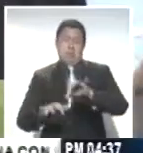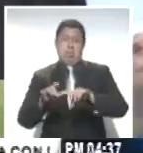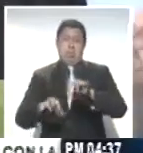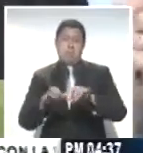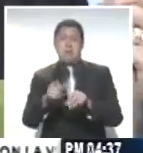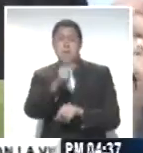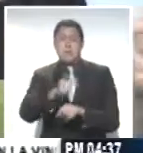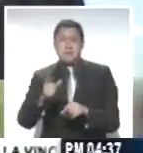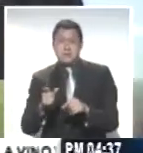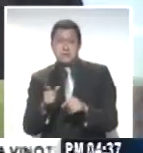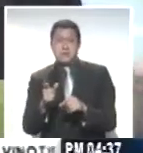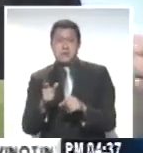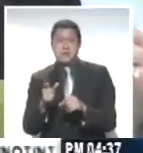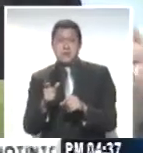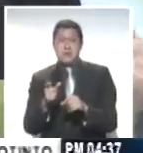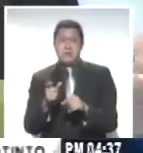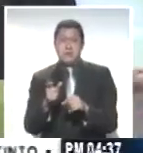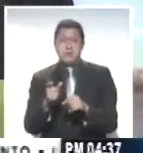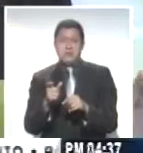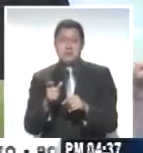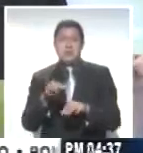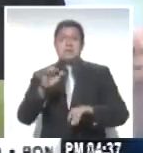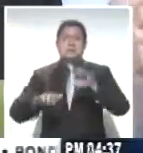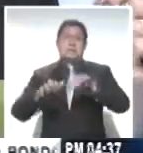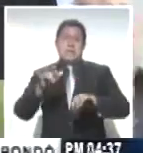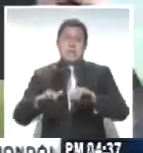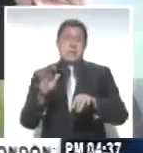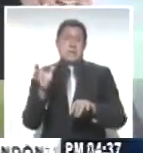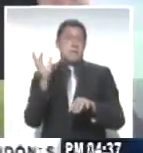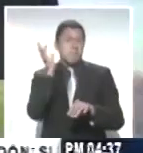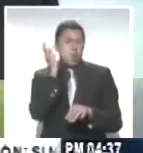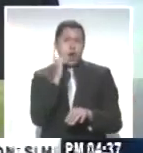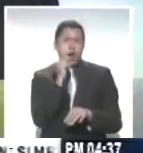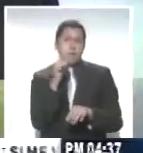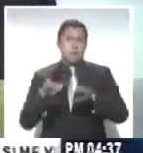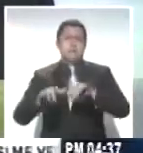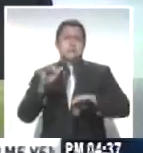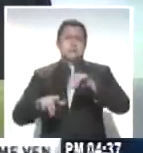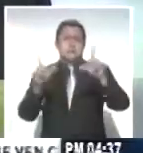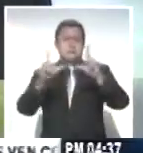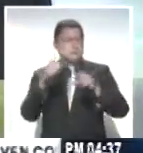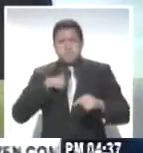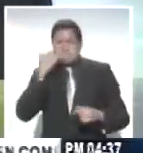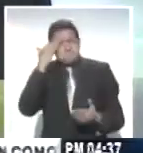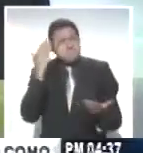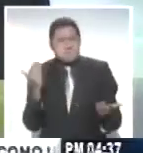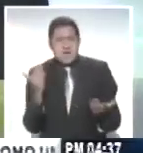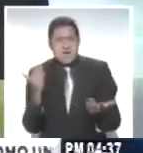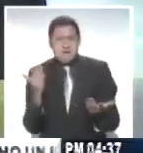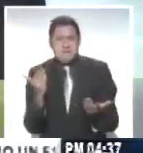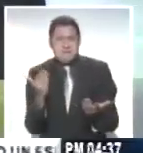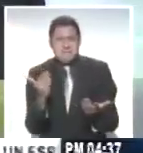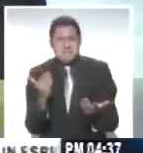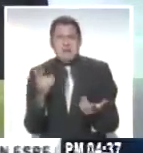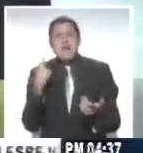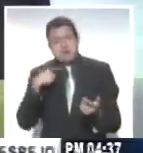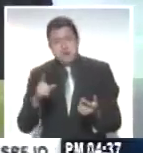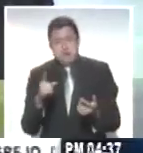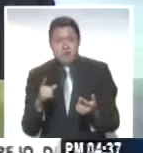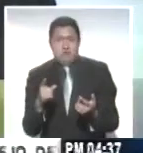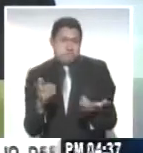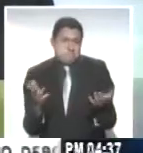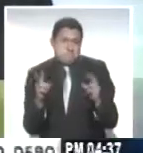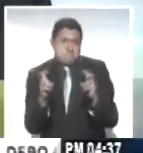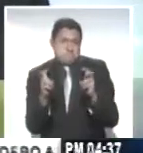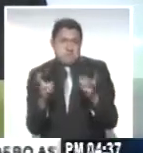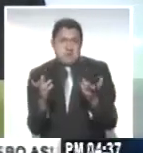las personas en la área de la secretaría, donde no se sabe todavía, también tenemos causas idiopáticas.